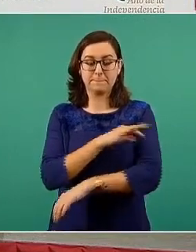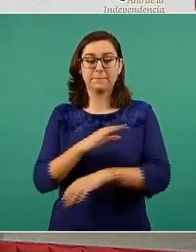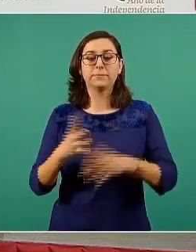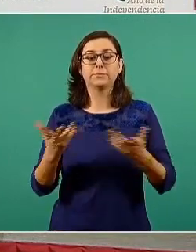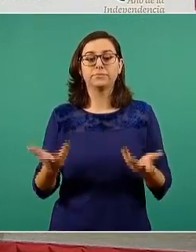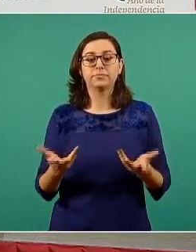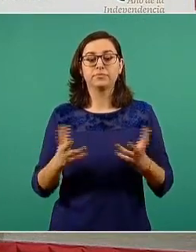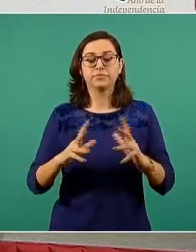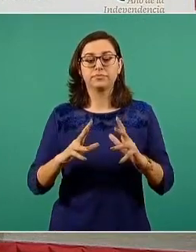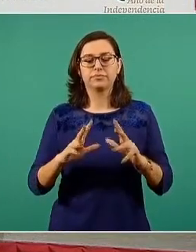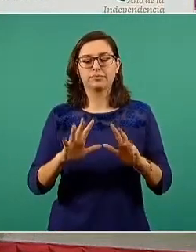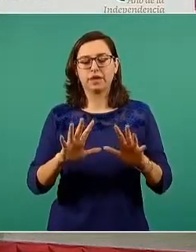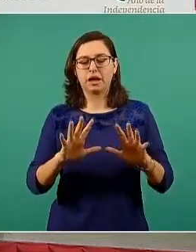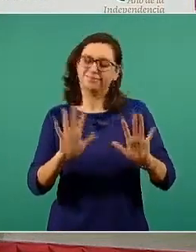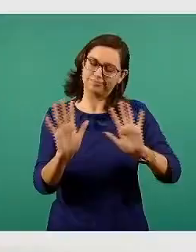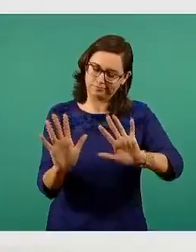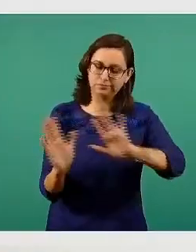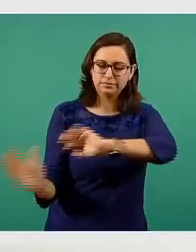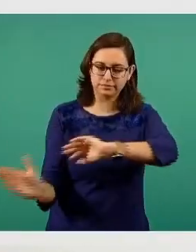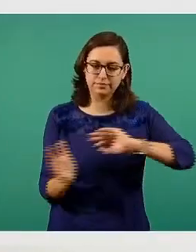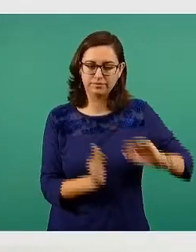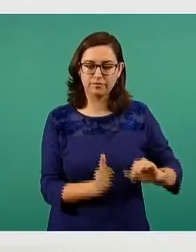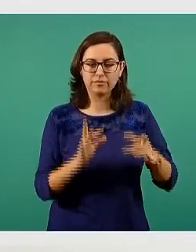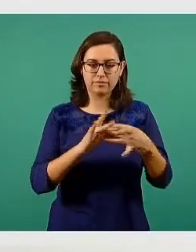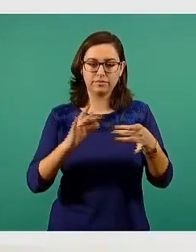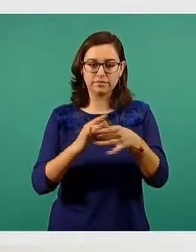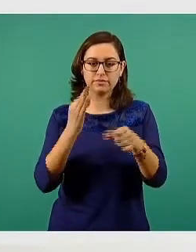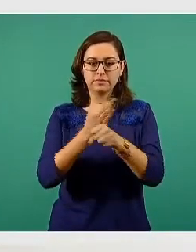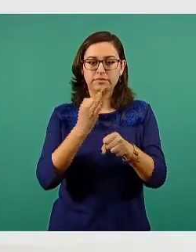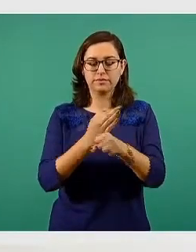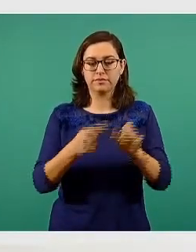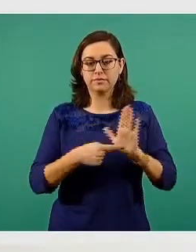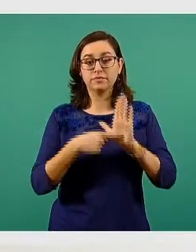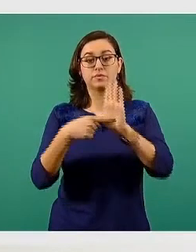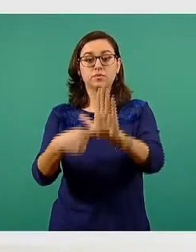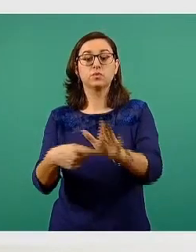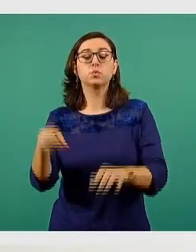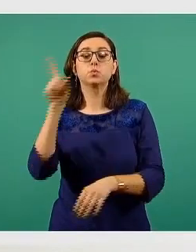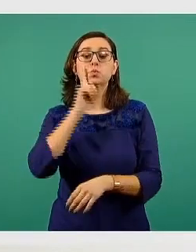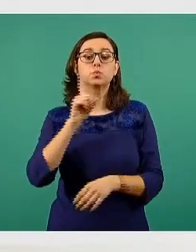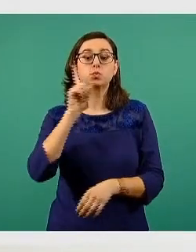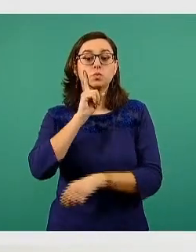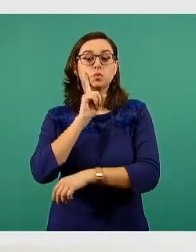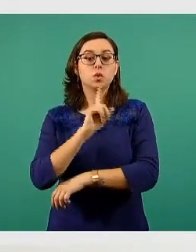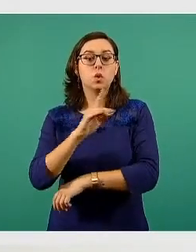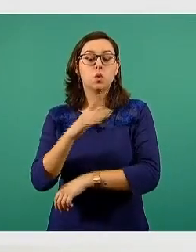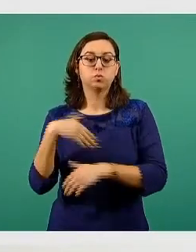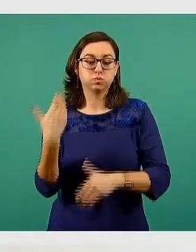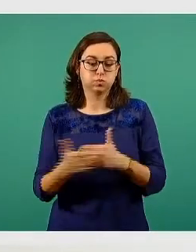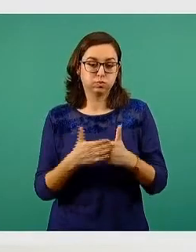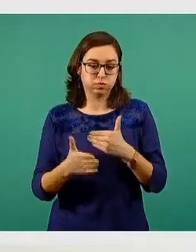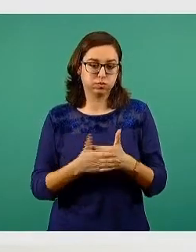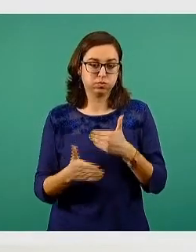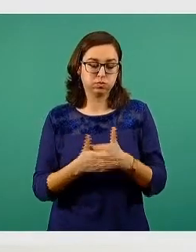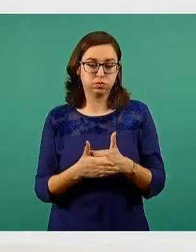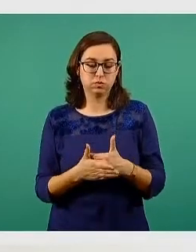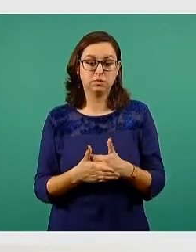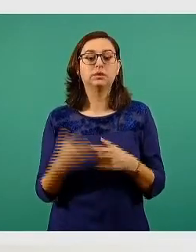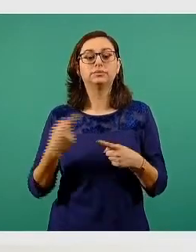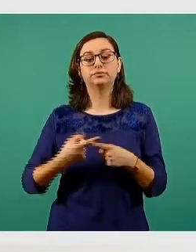total, un pequeño elemento de actualización, vacunación en embarazo. Recuerden que desde el 11 de